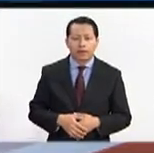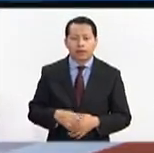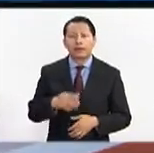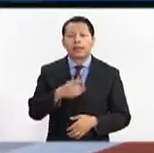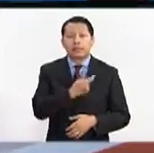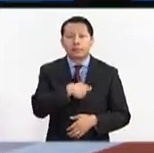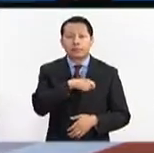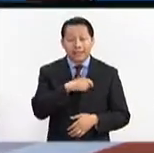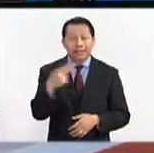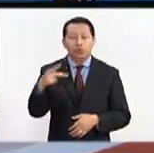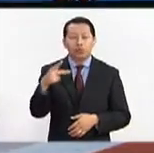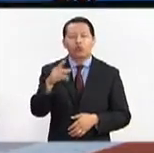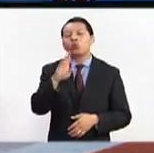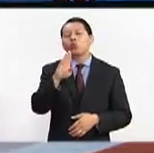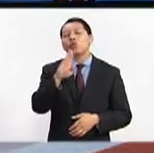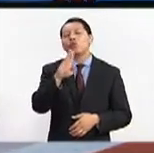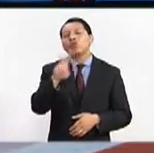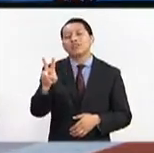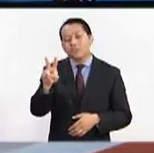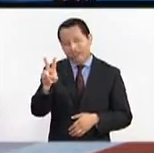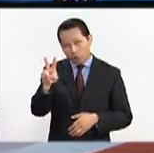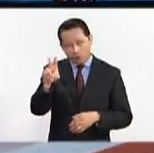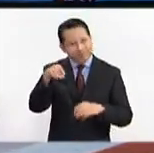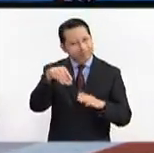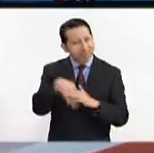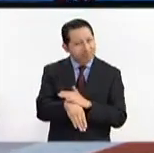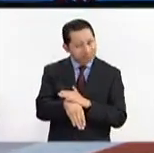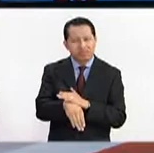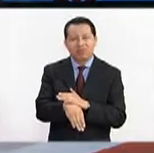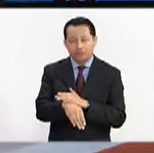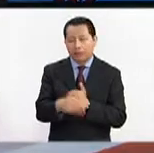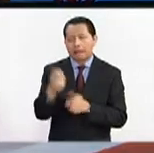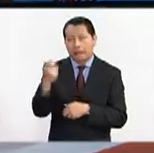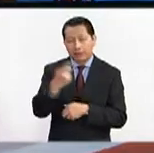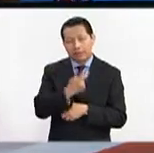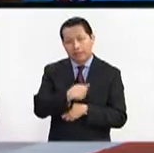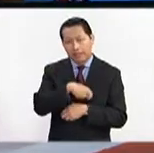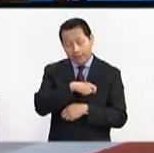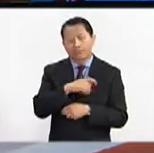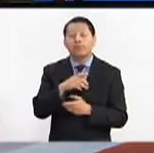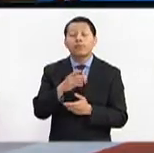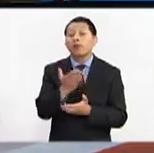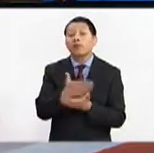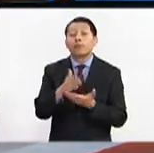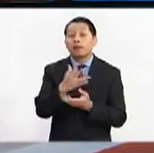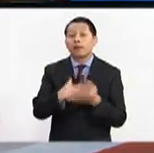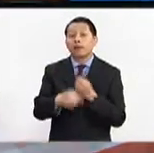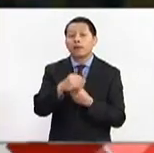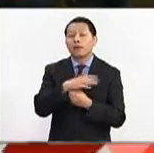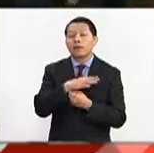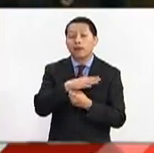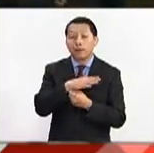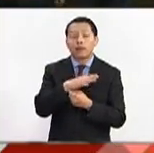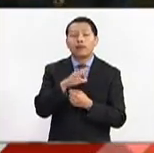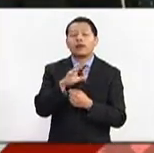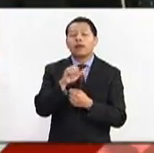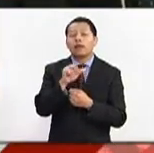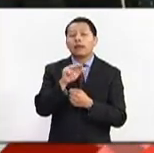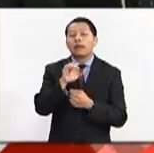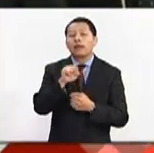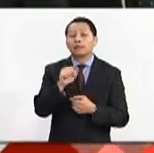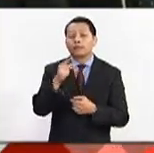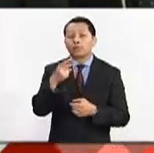tras estas manifestaciones y estos hechos allá en España. Por su parte, el presidente de la Generalitat, Carles